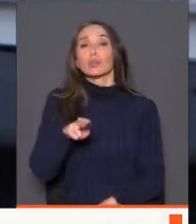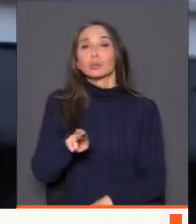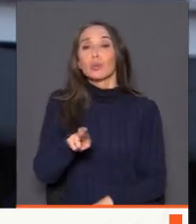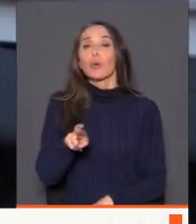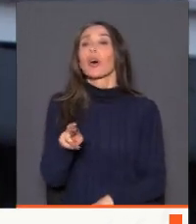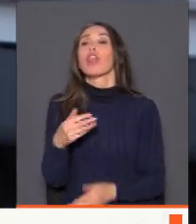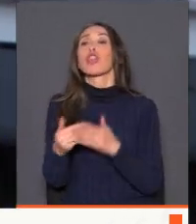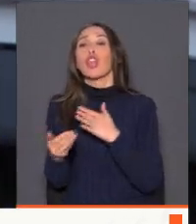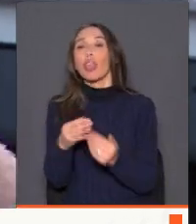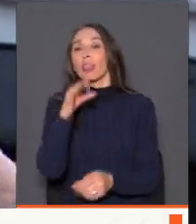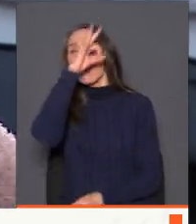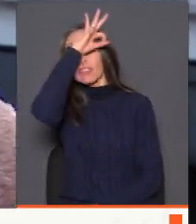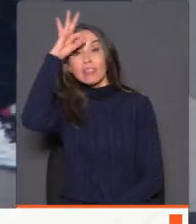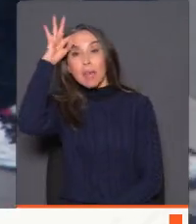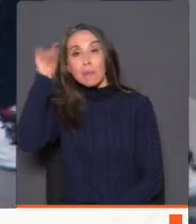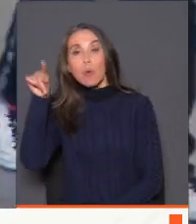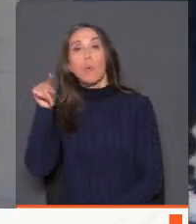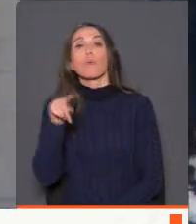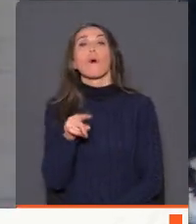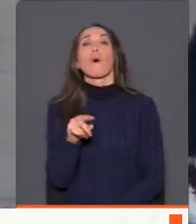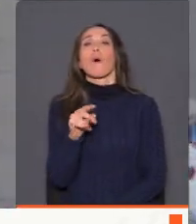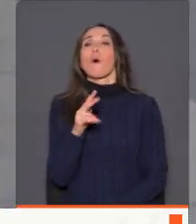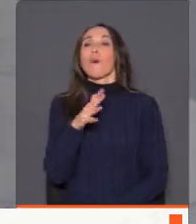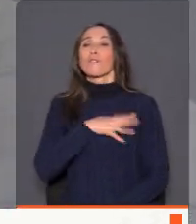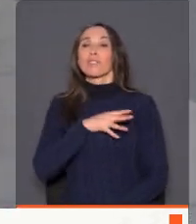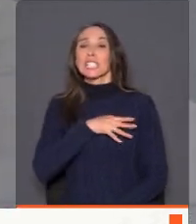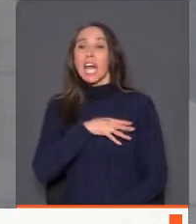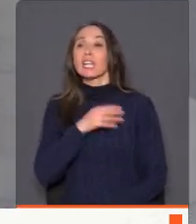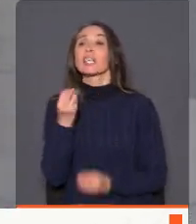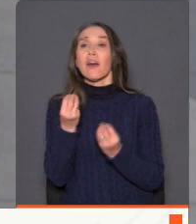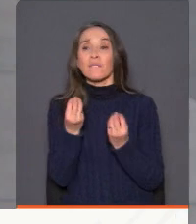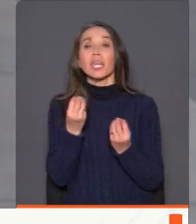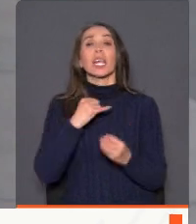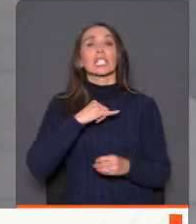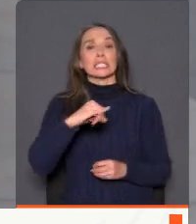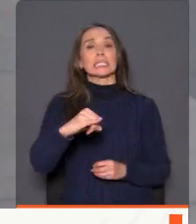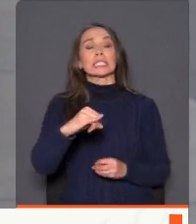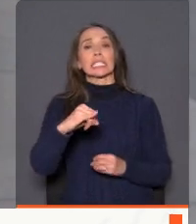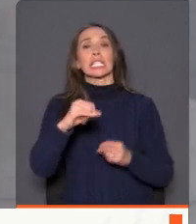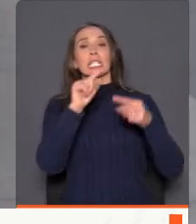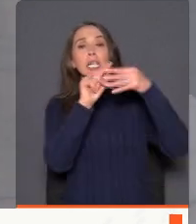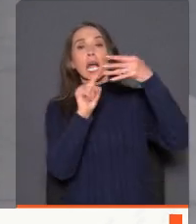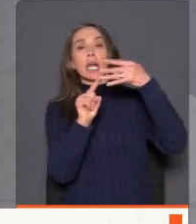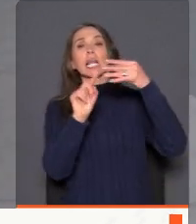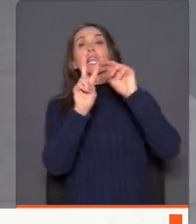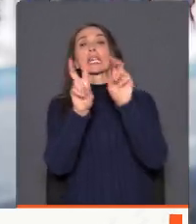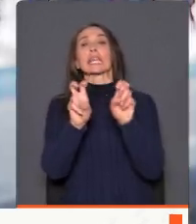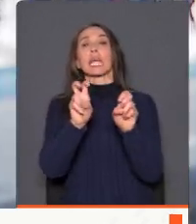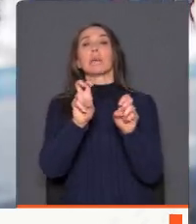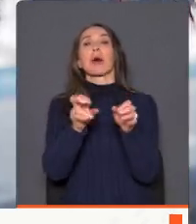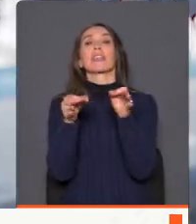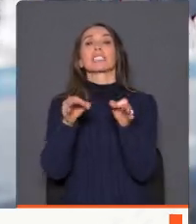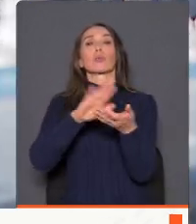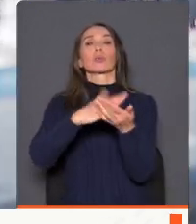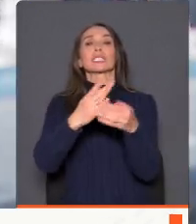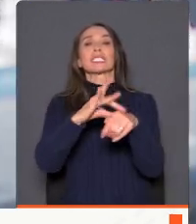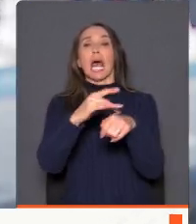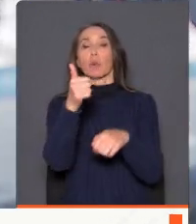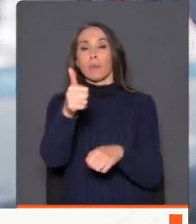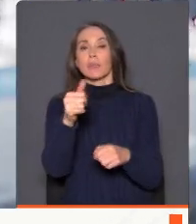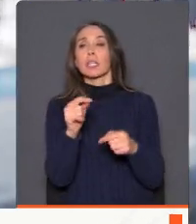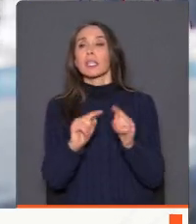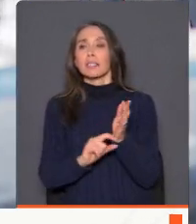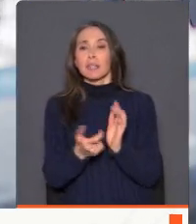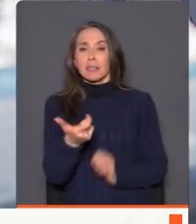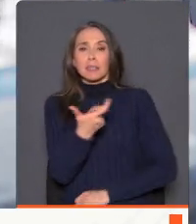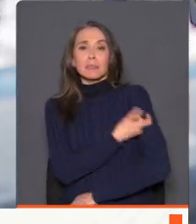Temuco. Oiga, ¿iba a ir? Temuco, Villarrica. Está bien, que todavía sigan los protocolos de seguridad. Pero el pase de movilidad, la verdad que